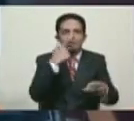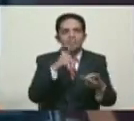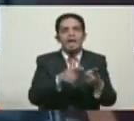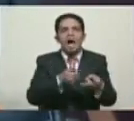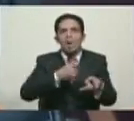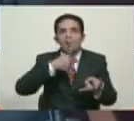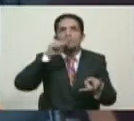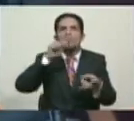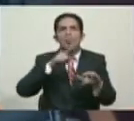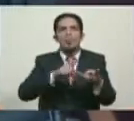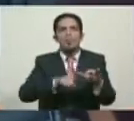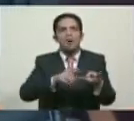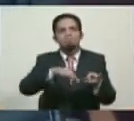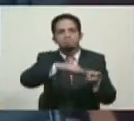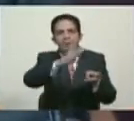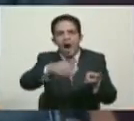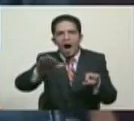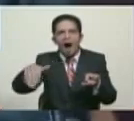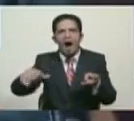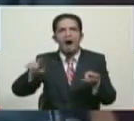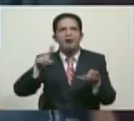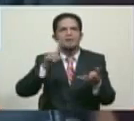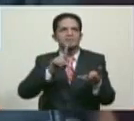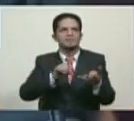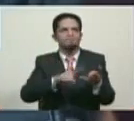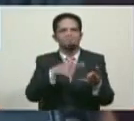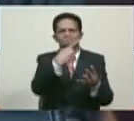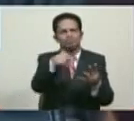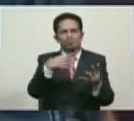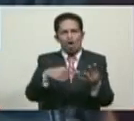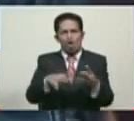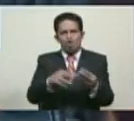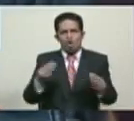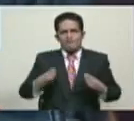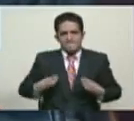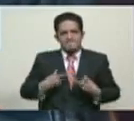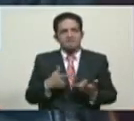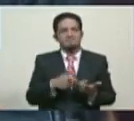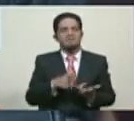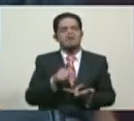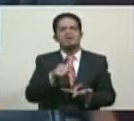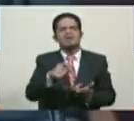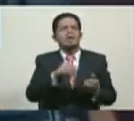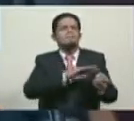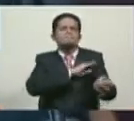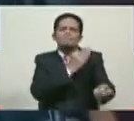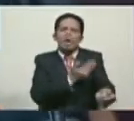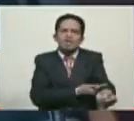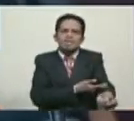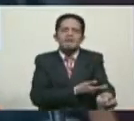dulce, de sus mares, la biodiversidad, la energía, su potencial mineral